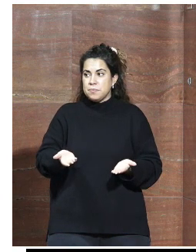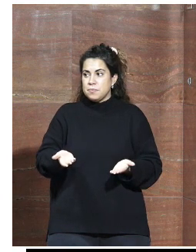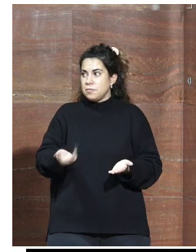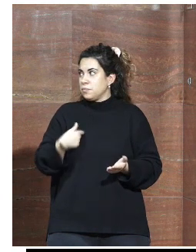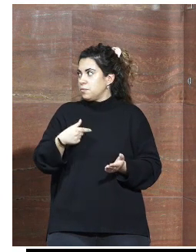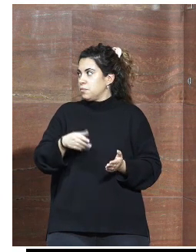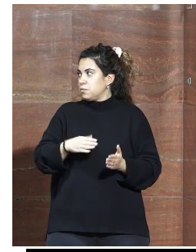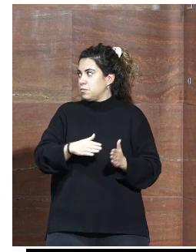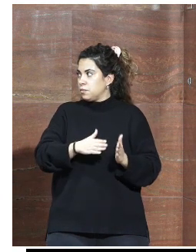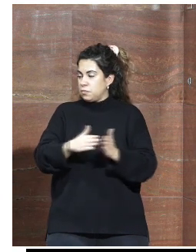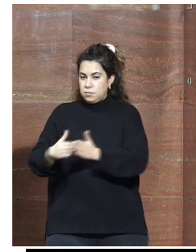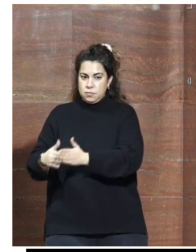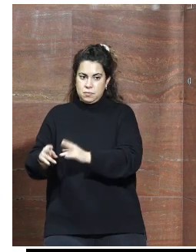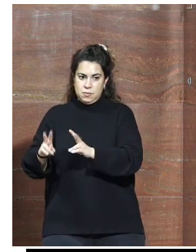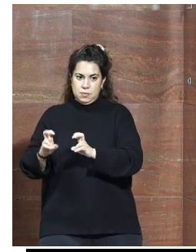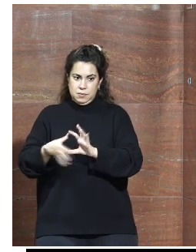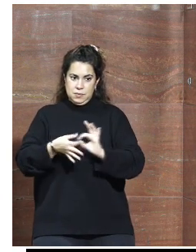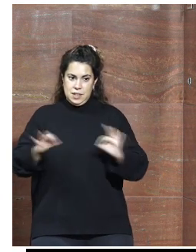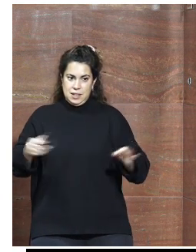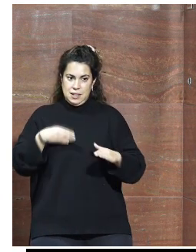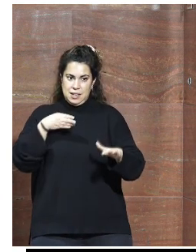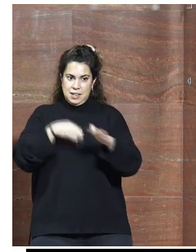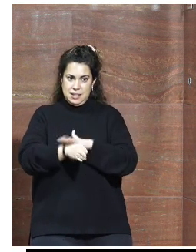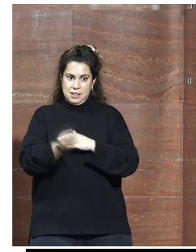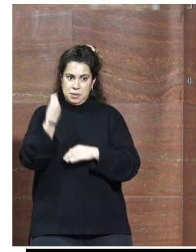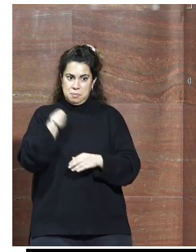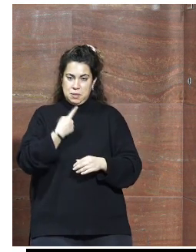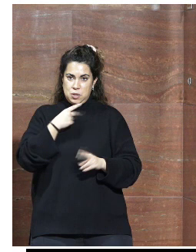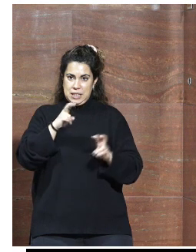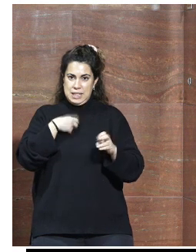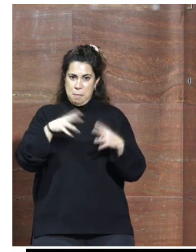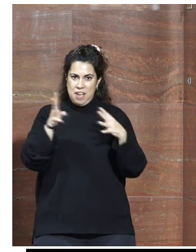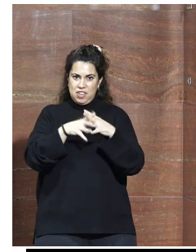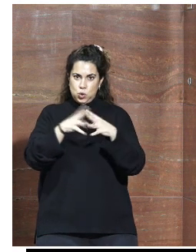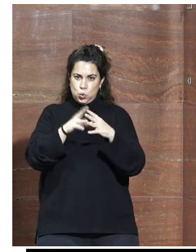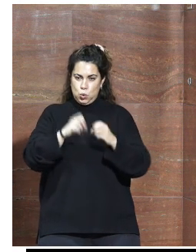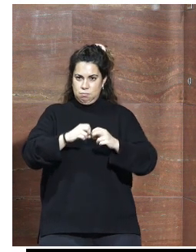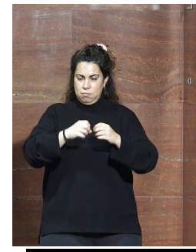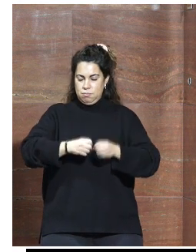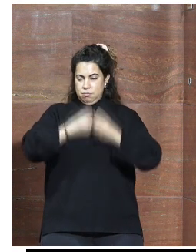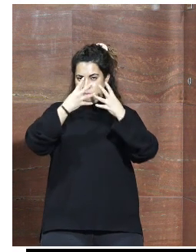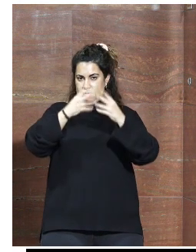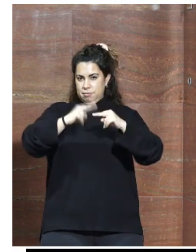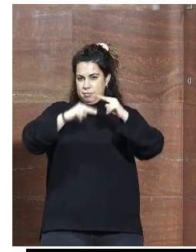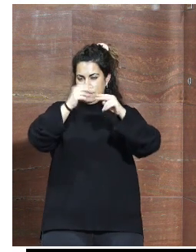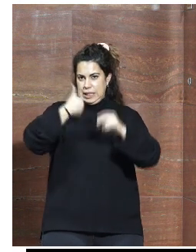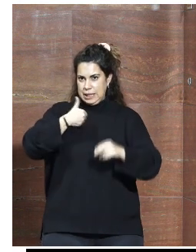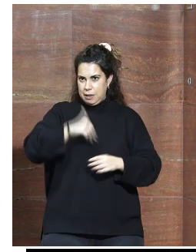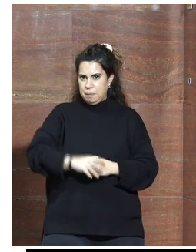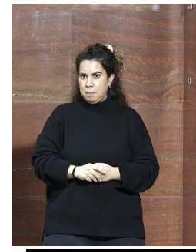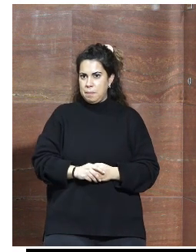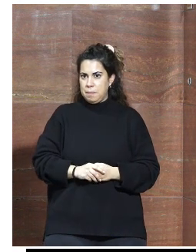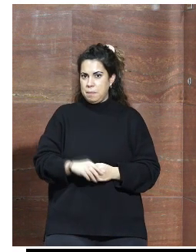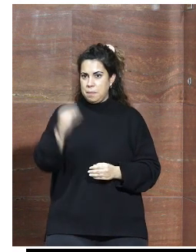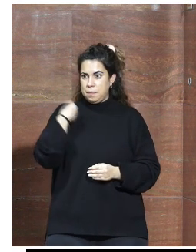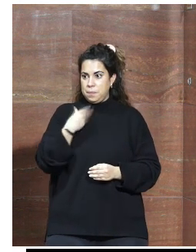Por otro lado, tenemos dentro de la cadena de accesibilidad, ya cuando tenemos decidido esto, es la infraestructura construida, ¿no? La infraestructura construida. Dentro